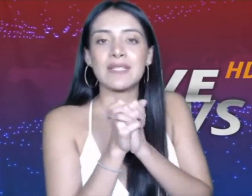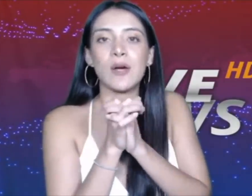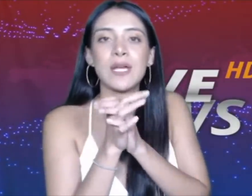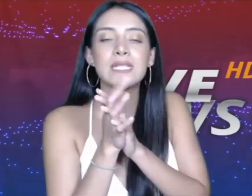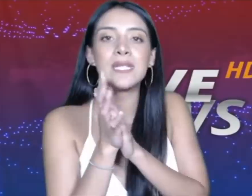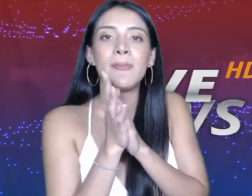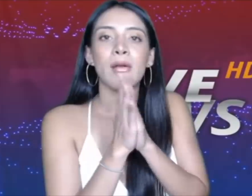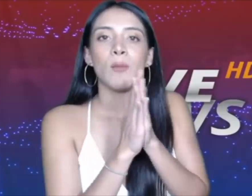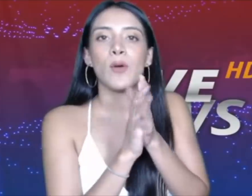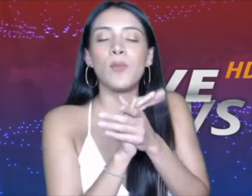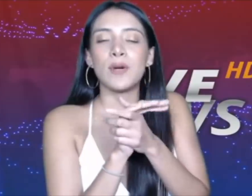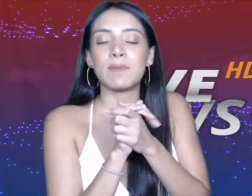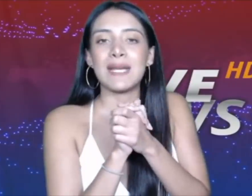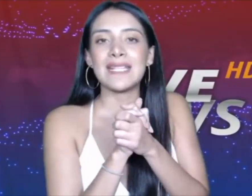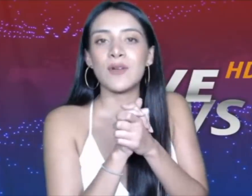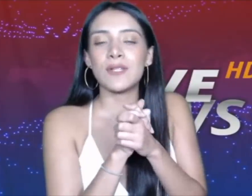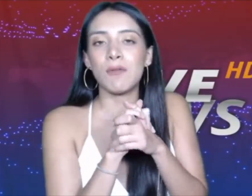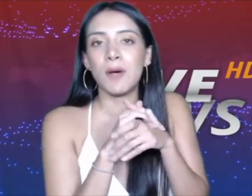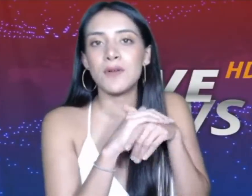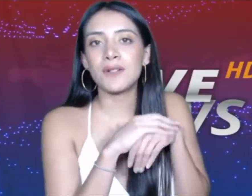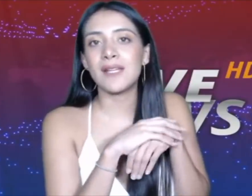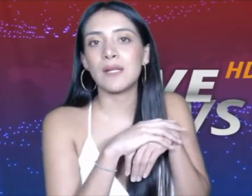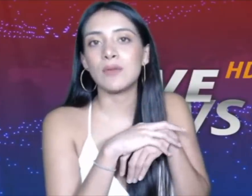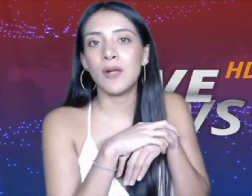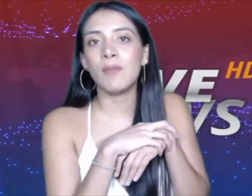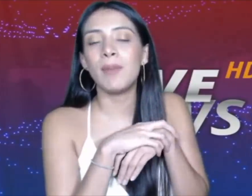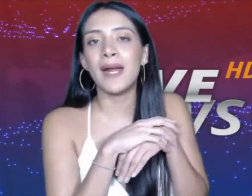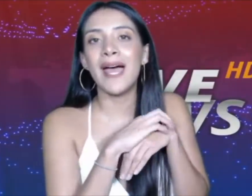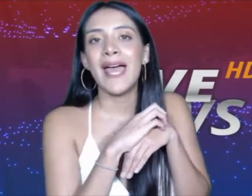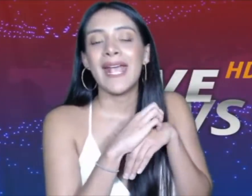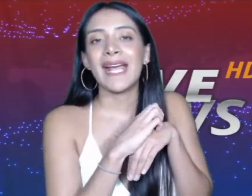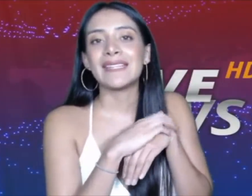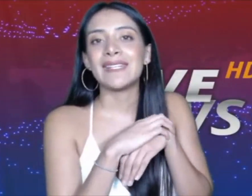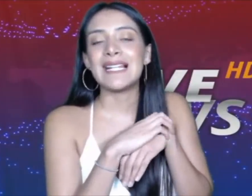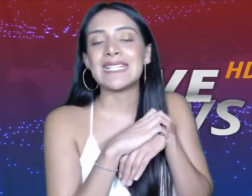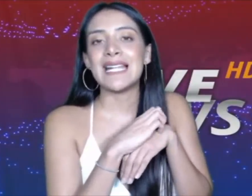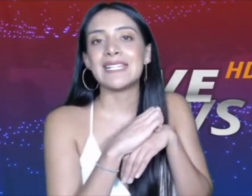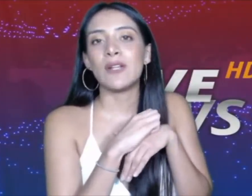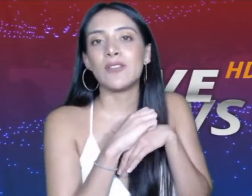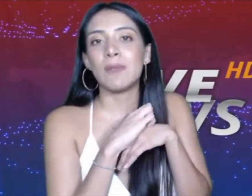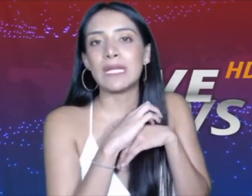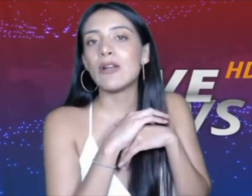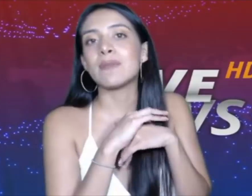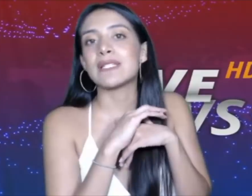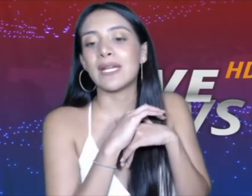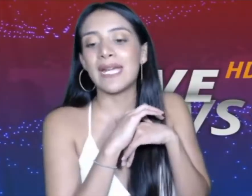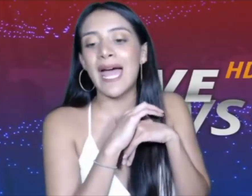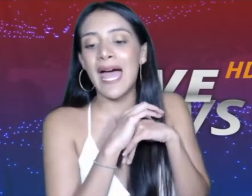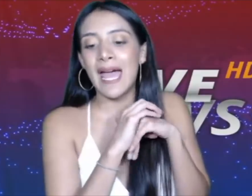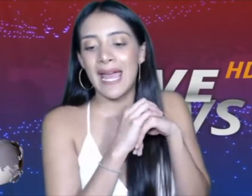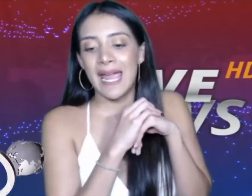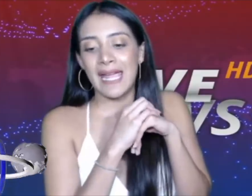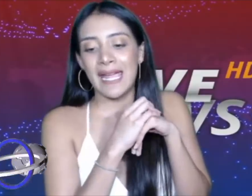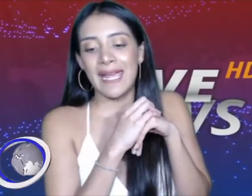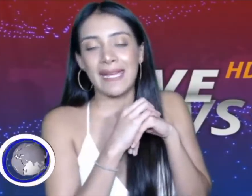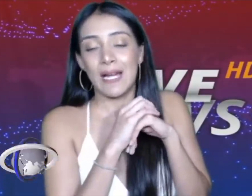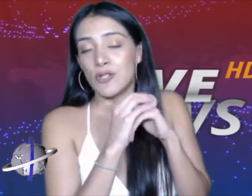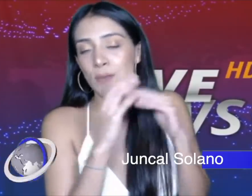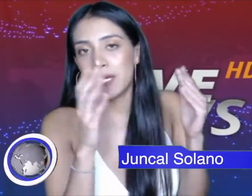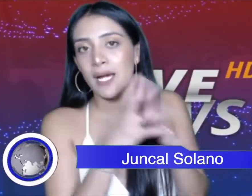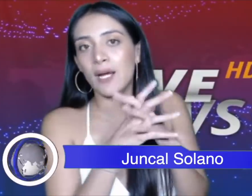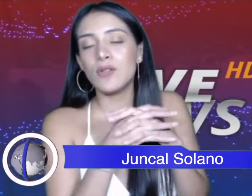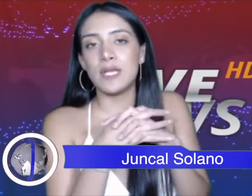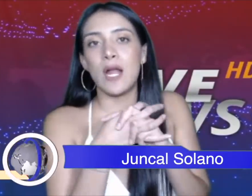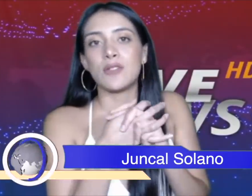las masas, ahora sí. Bueno, pues paisanos en Nueva York se reunieron para cantar El Cielito Lindo y mandarle un mensaje a